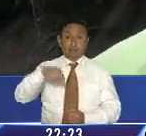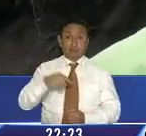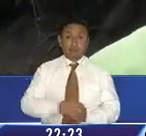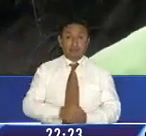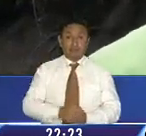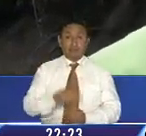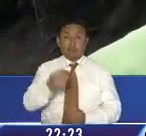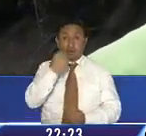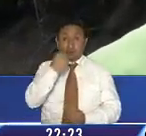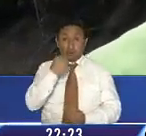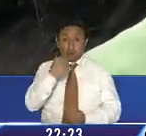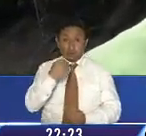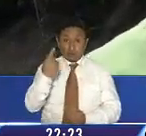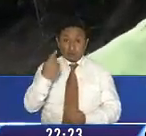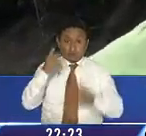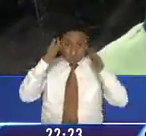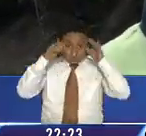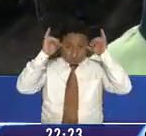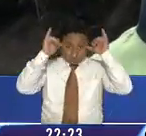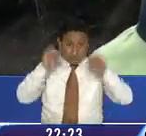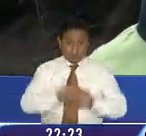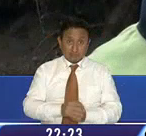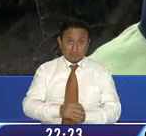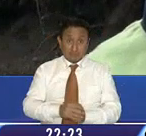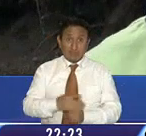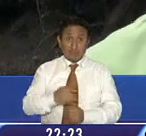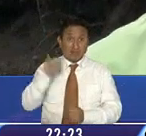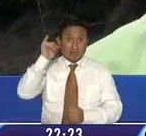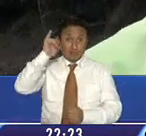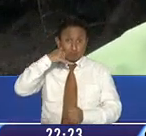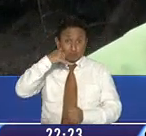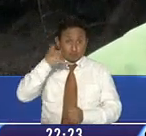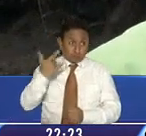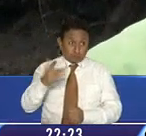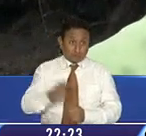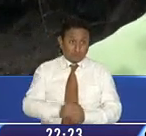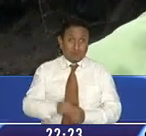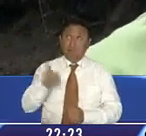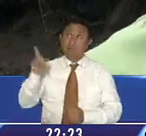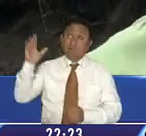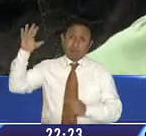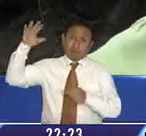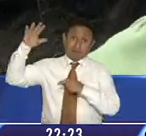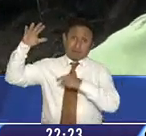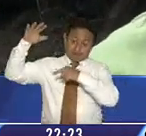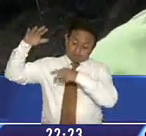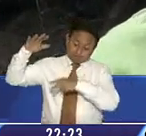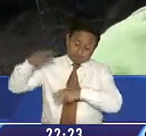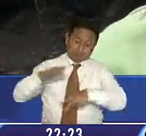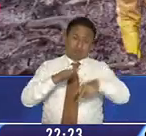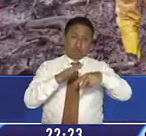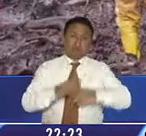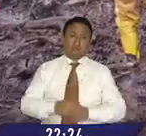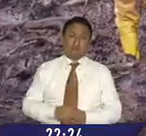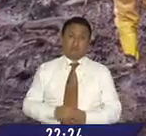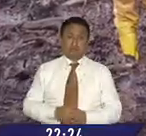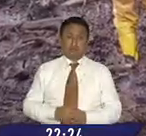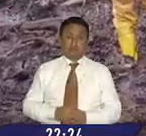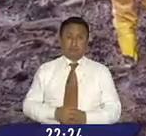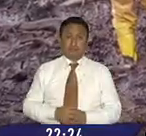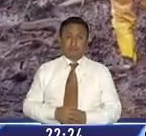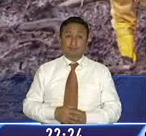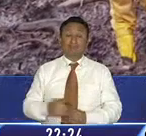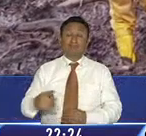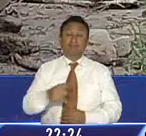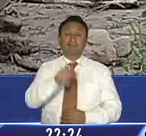a darse la sala del ganado, ha estado más abajo y como él no escucha, se baja esa represa y le va llevando. El infortunado